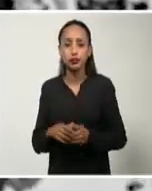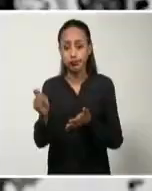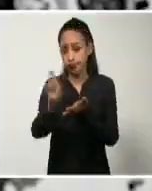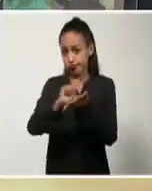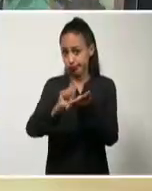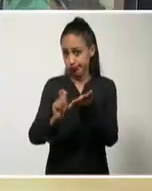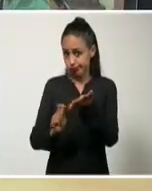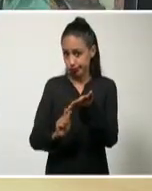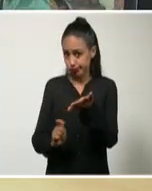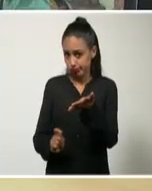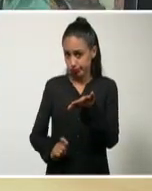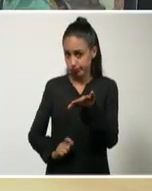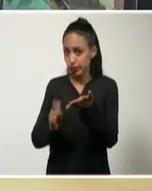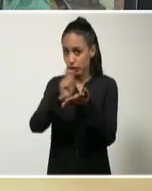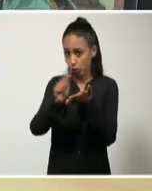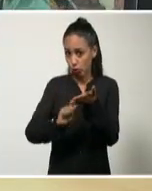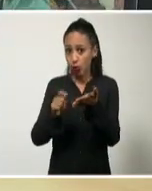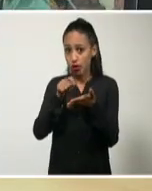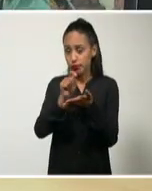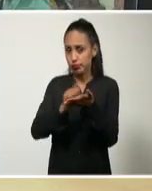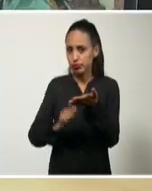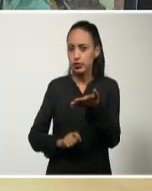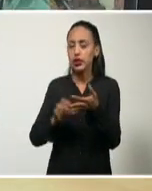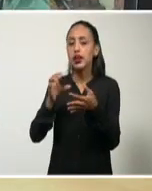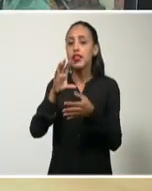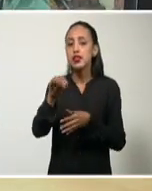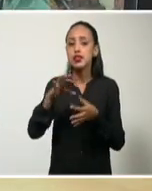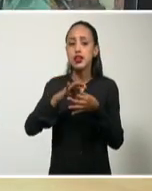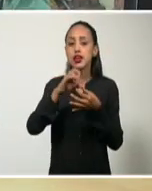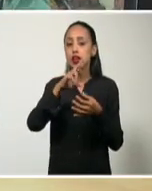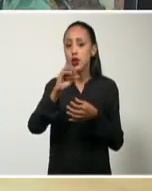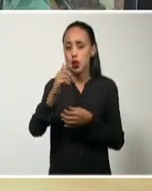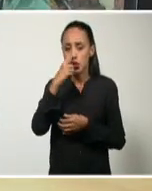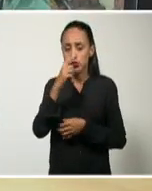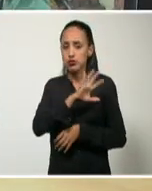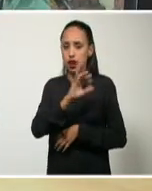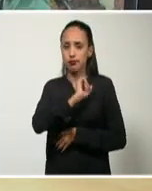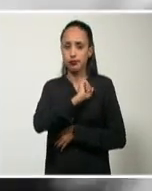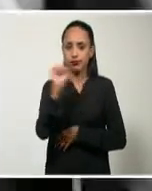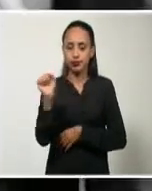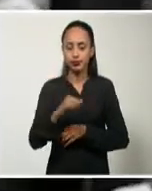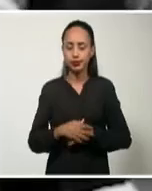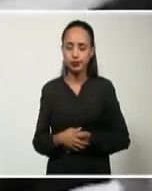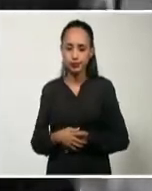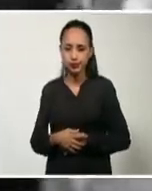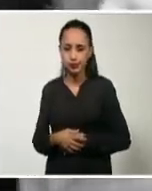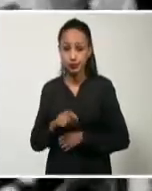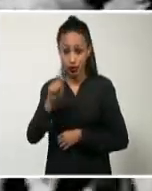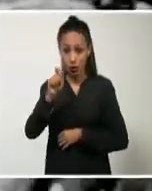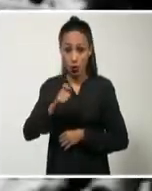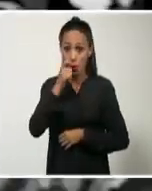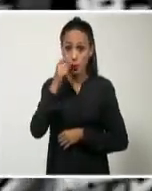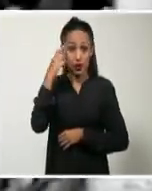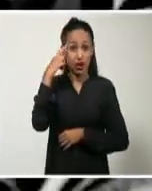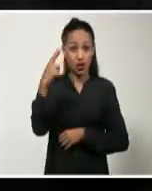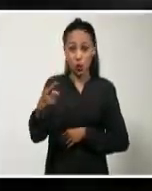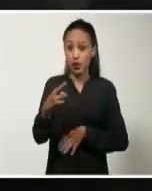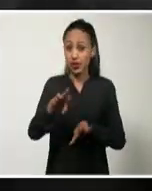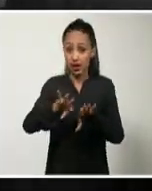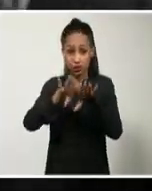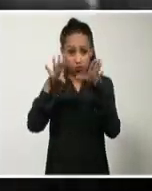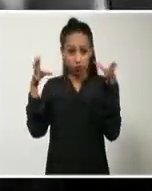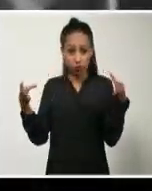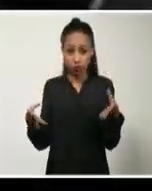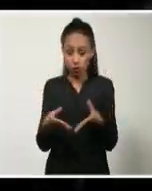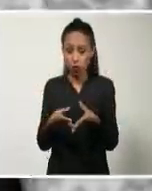manden, que ya Girón ha sido tomado. El general de división de la reserva rememora con claridad meridiana la estrategia